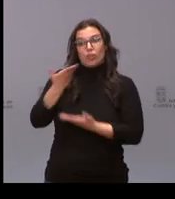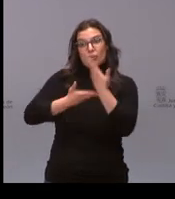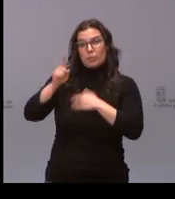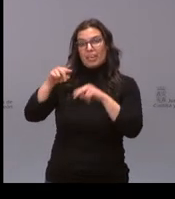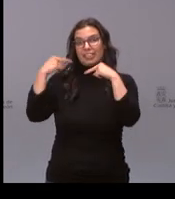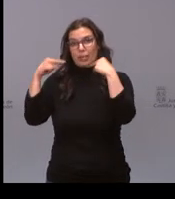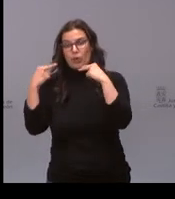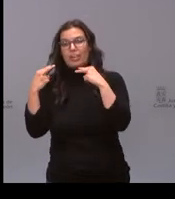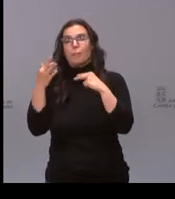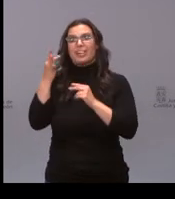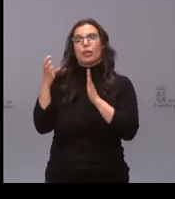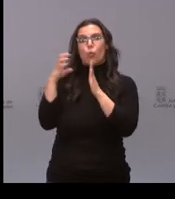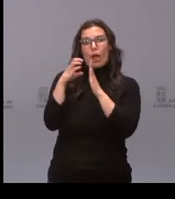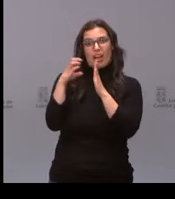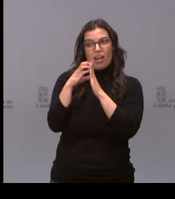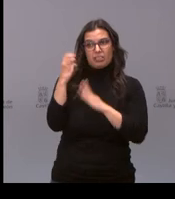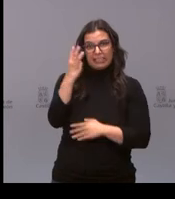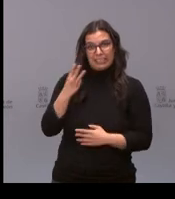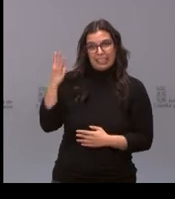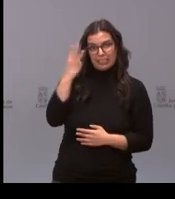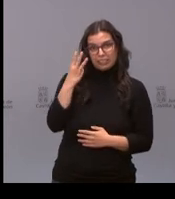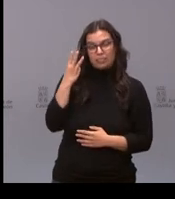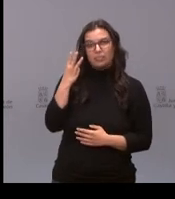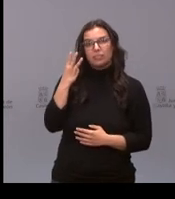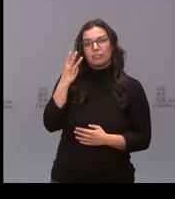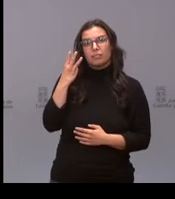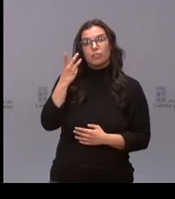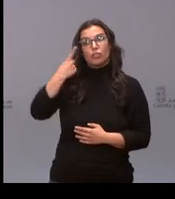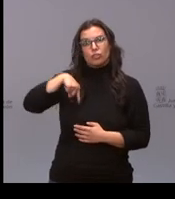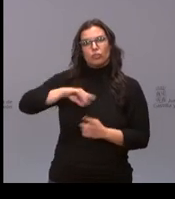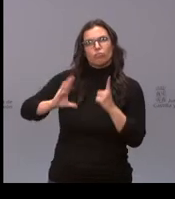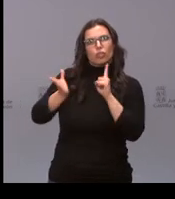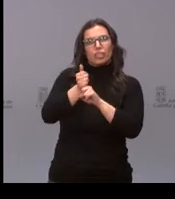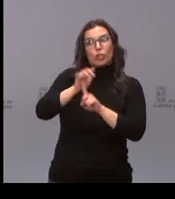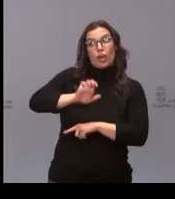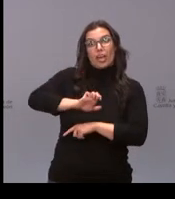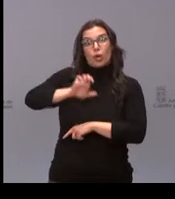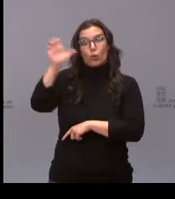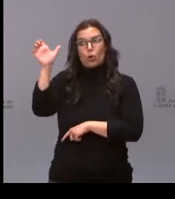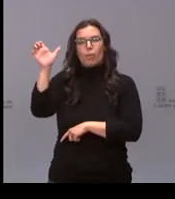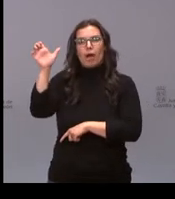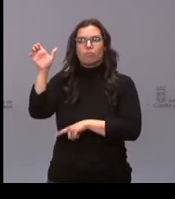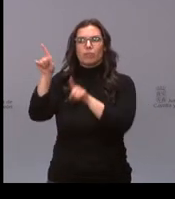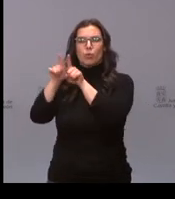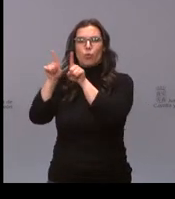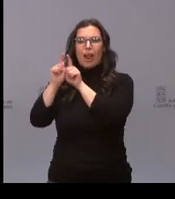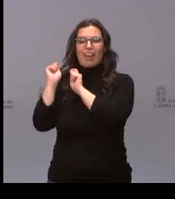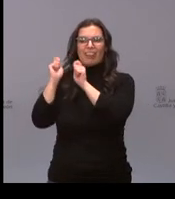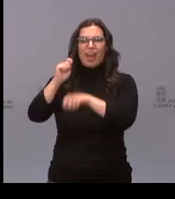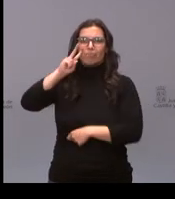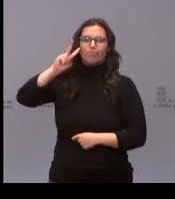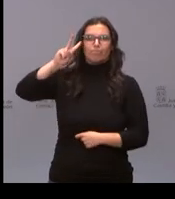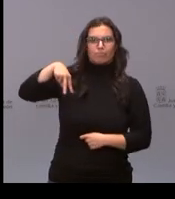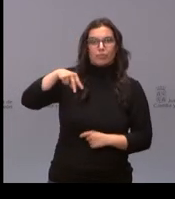junto con Cuenca. Hemos conseguido arrancar a Europa ese reconocimiento de